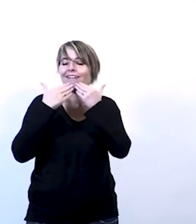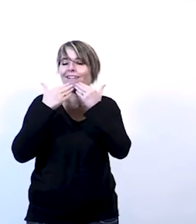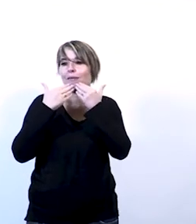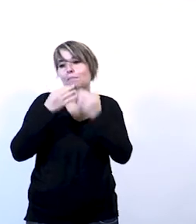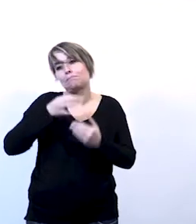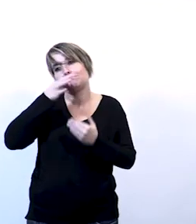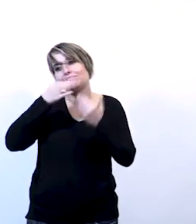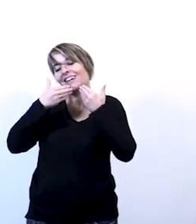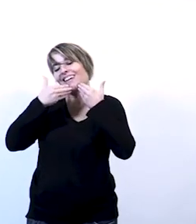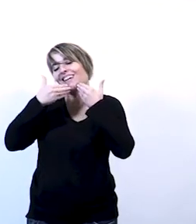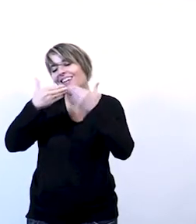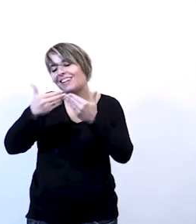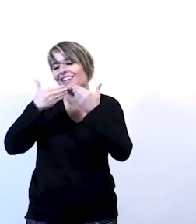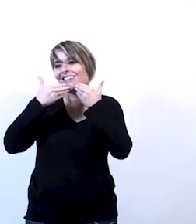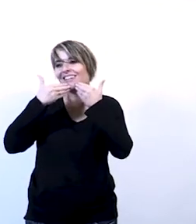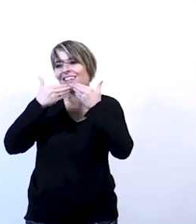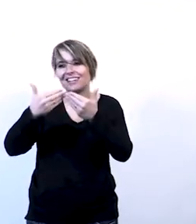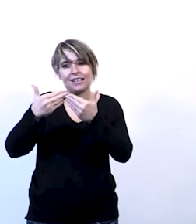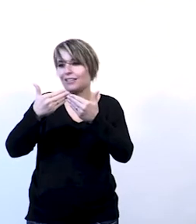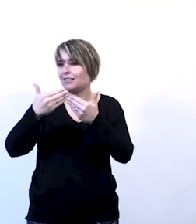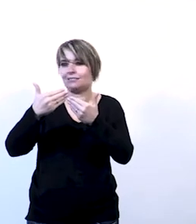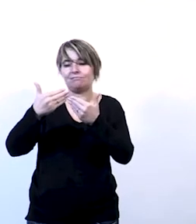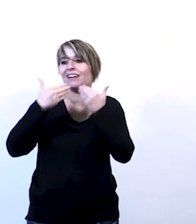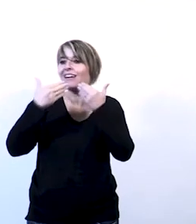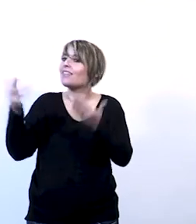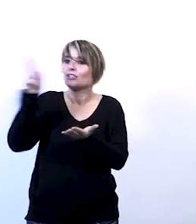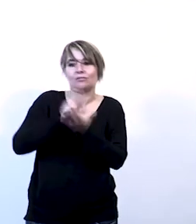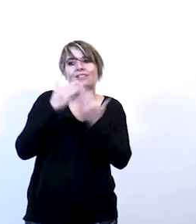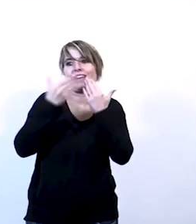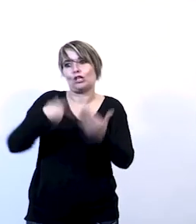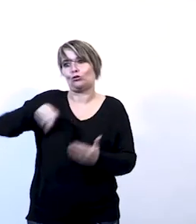últimas palabras y agradecerte muchísimo, Benetan. Es que ricasco que hayas estado.